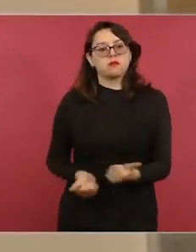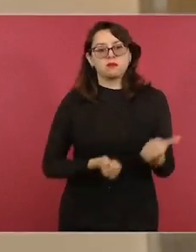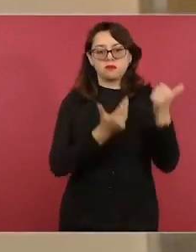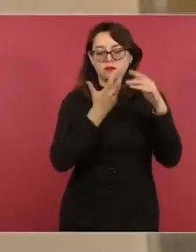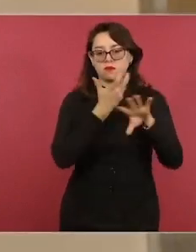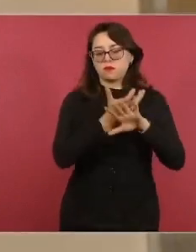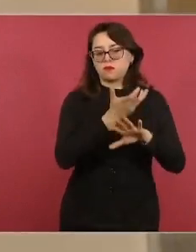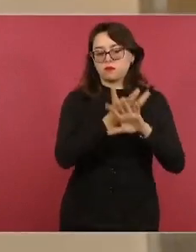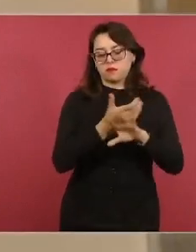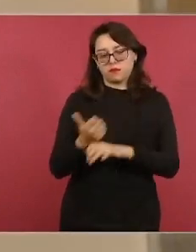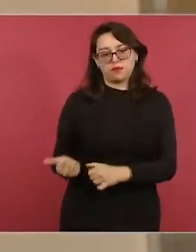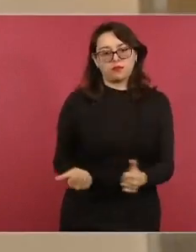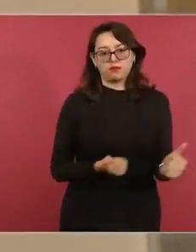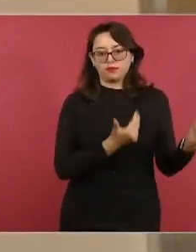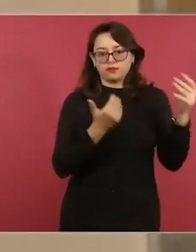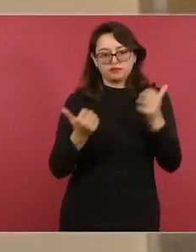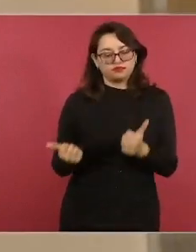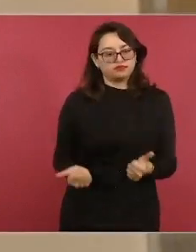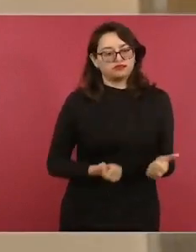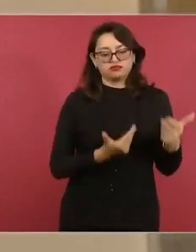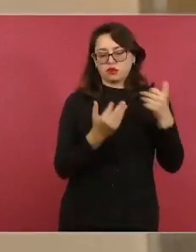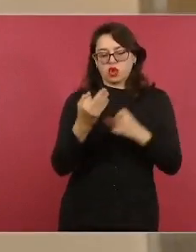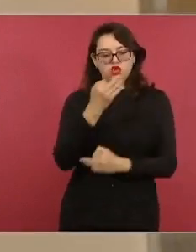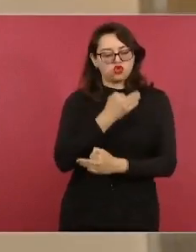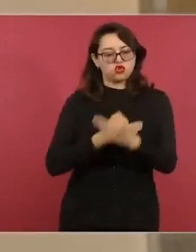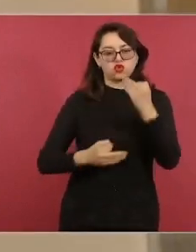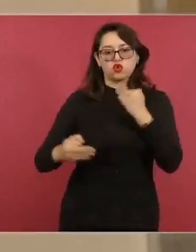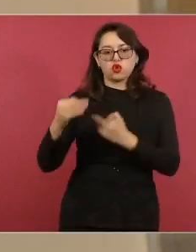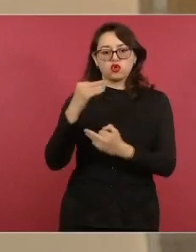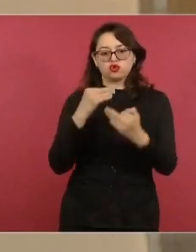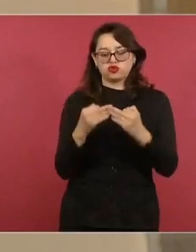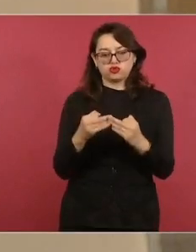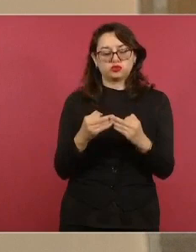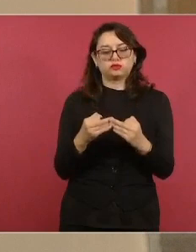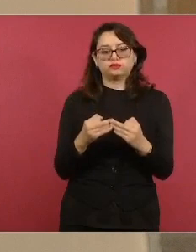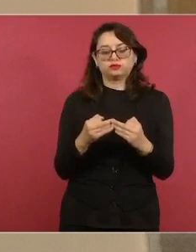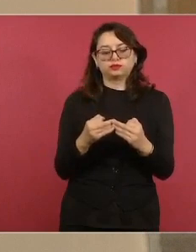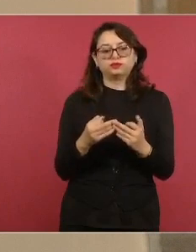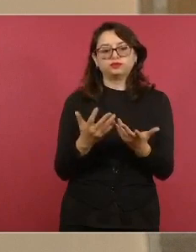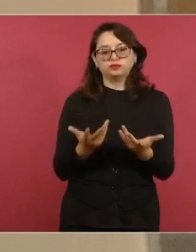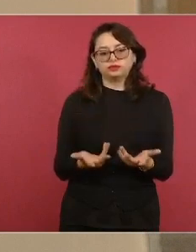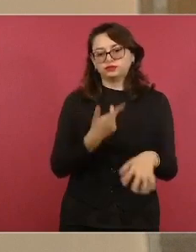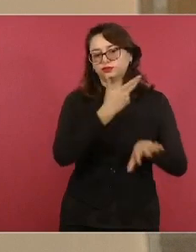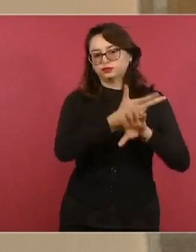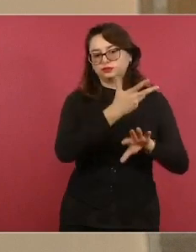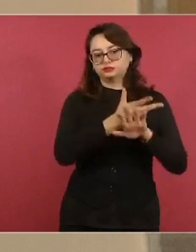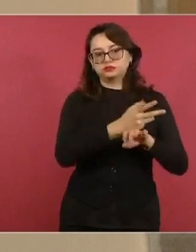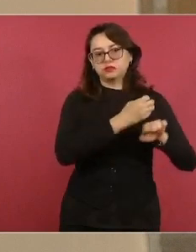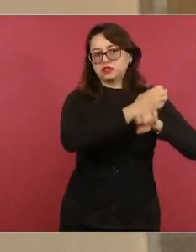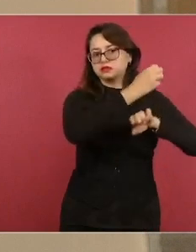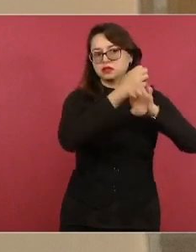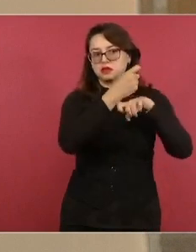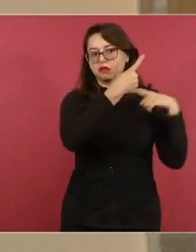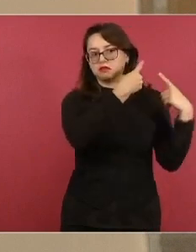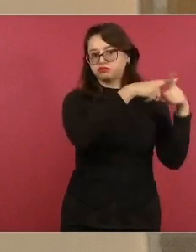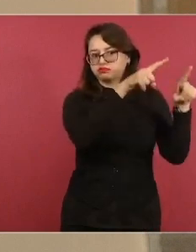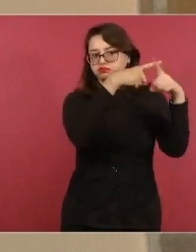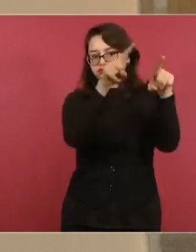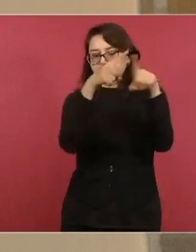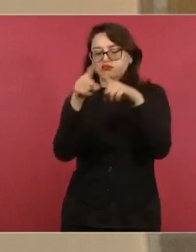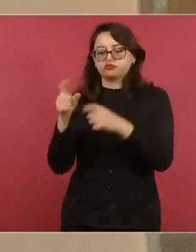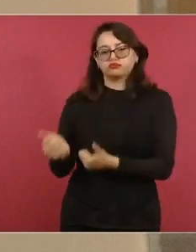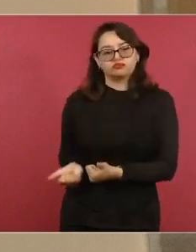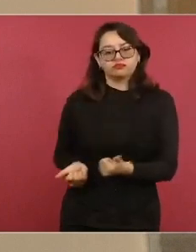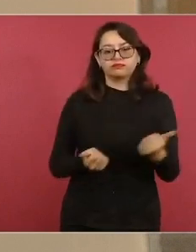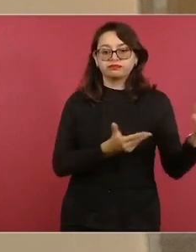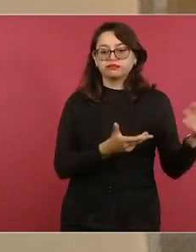todos las tradiciones hacia diferentes cortes de los Estados Unidos principalmente por